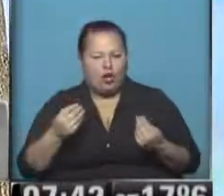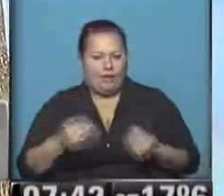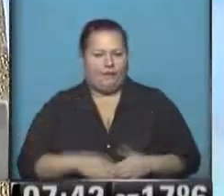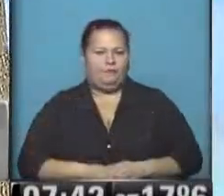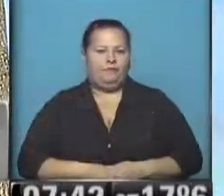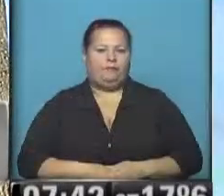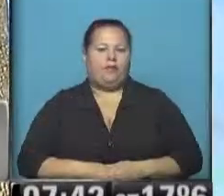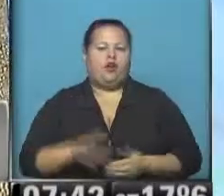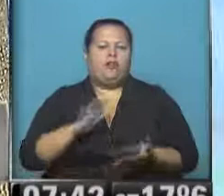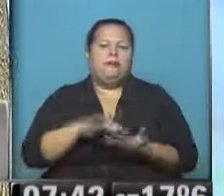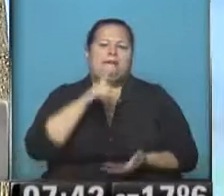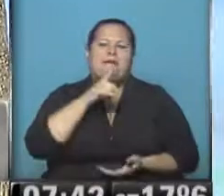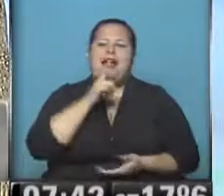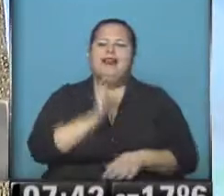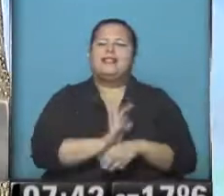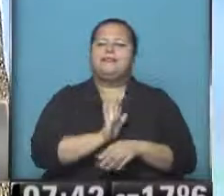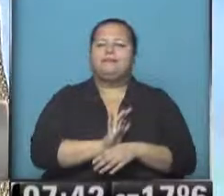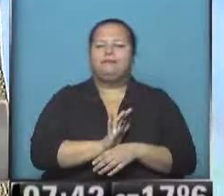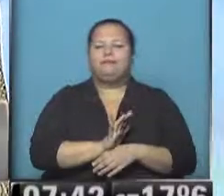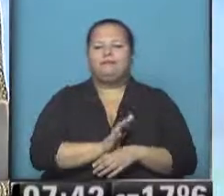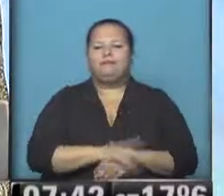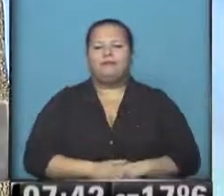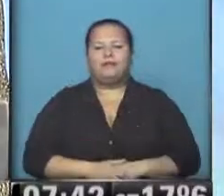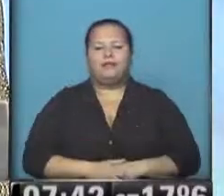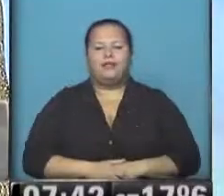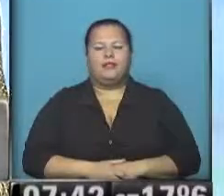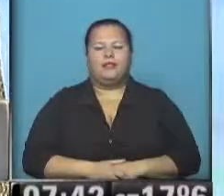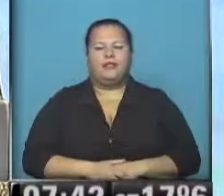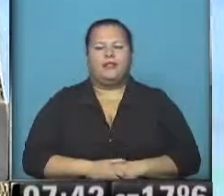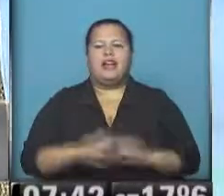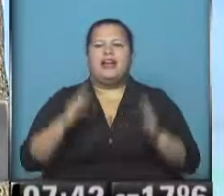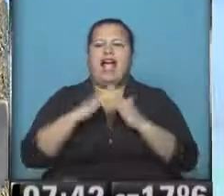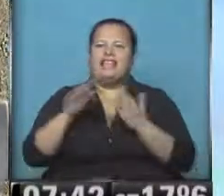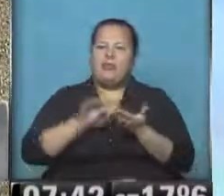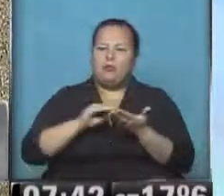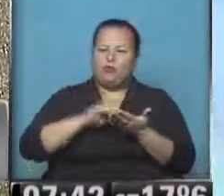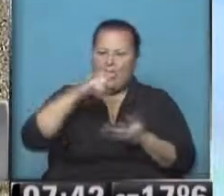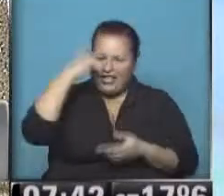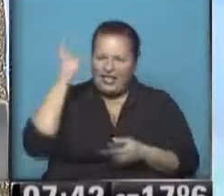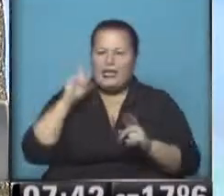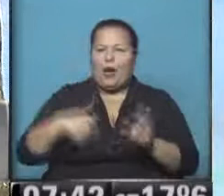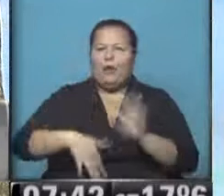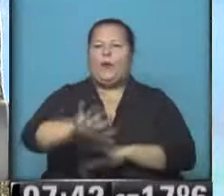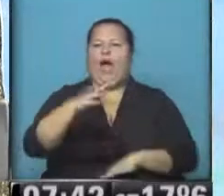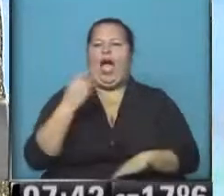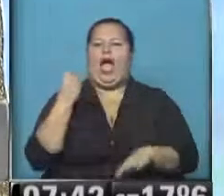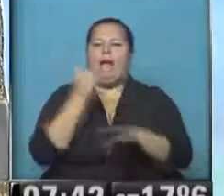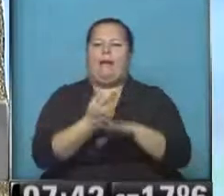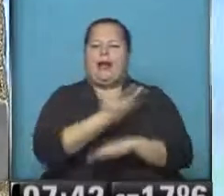Porque desde lo que parece ser la casa de una diputada nacional, también candidata